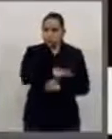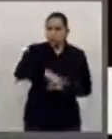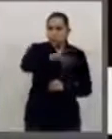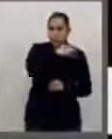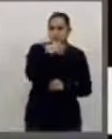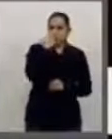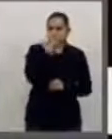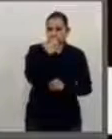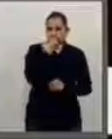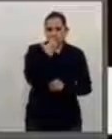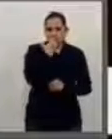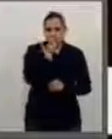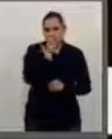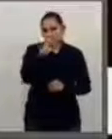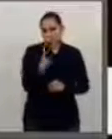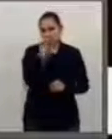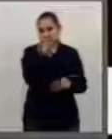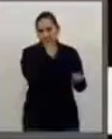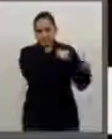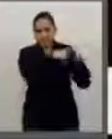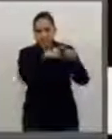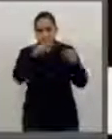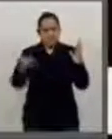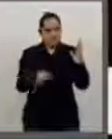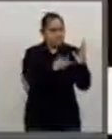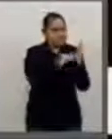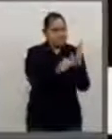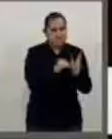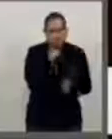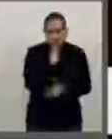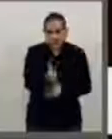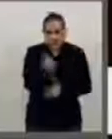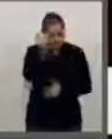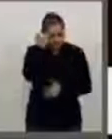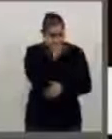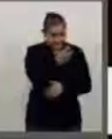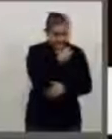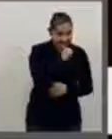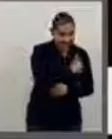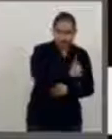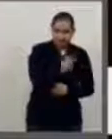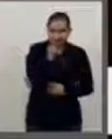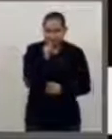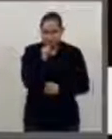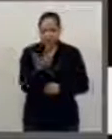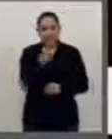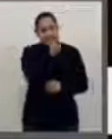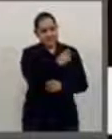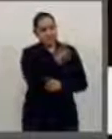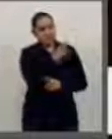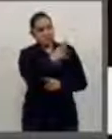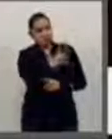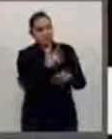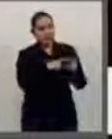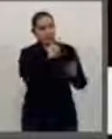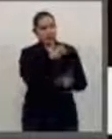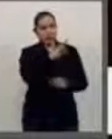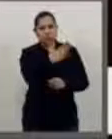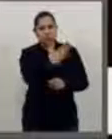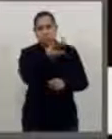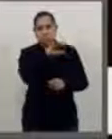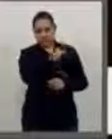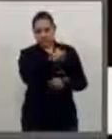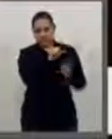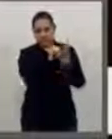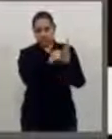universidades, o la derogación de los cuestionados artículos 145 y 145 bis del Código